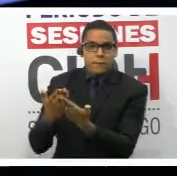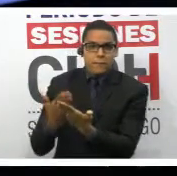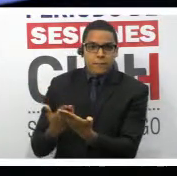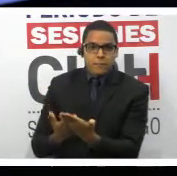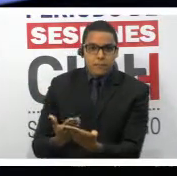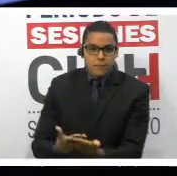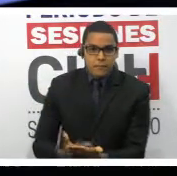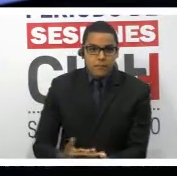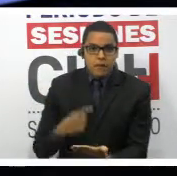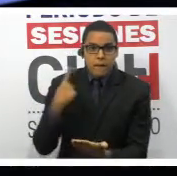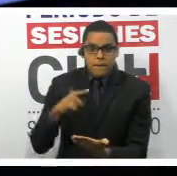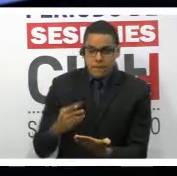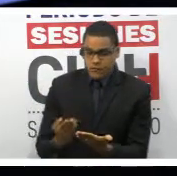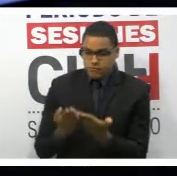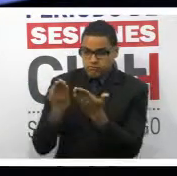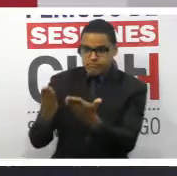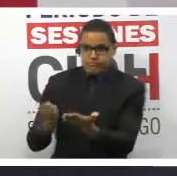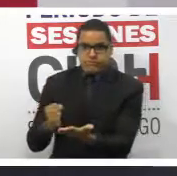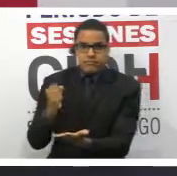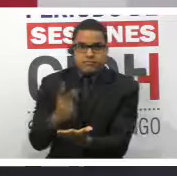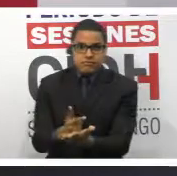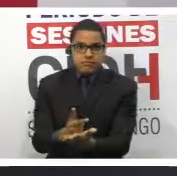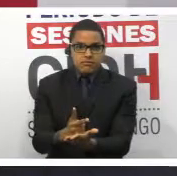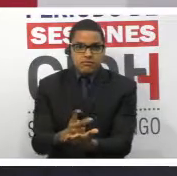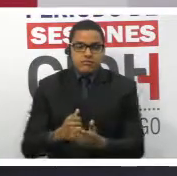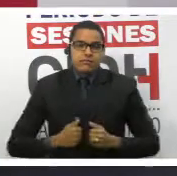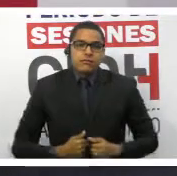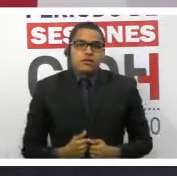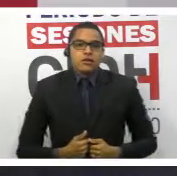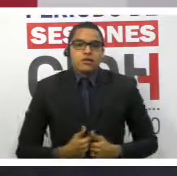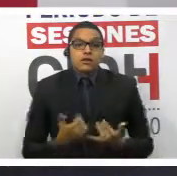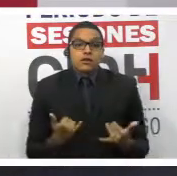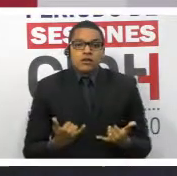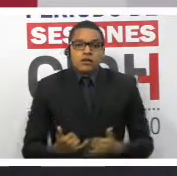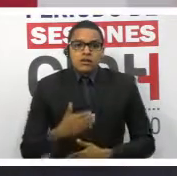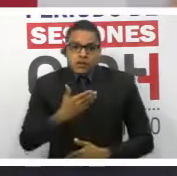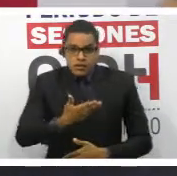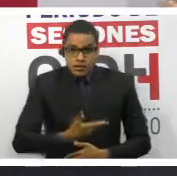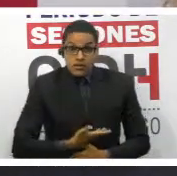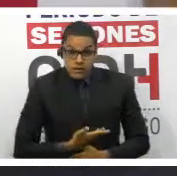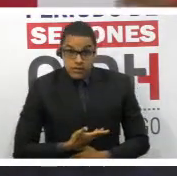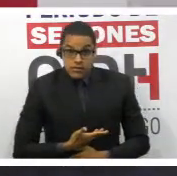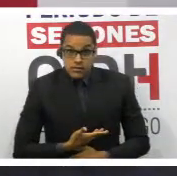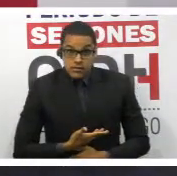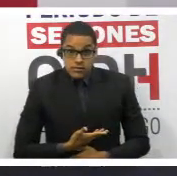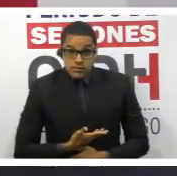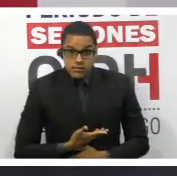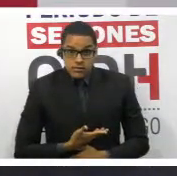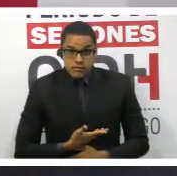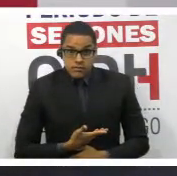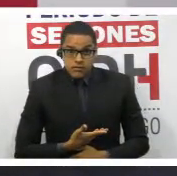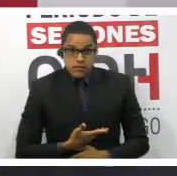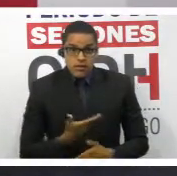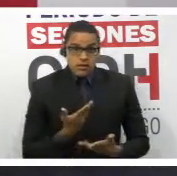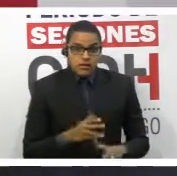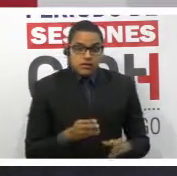no hay en youtube el close and your hand